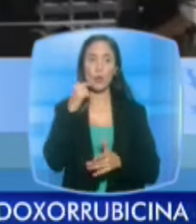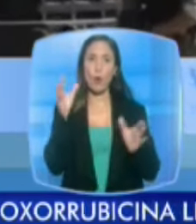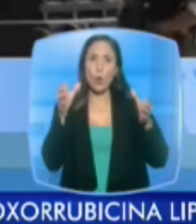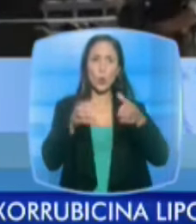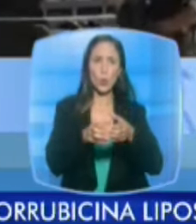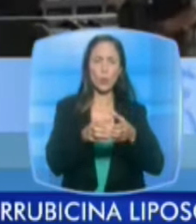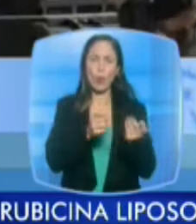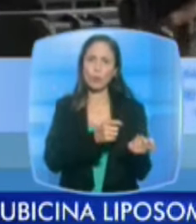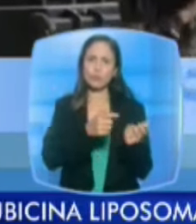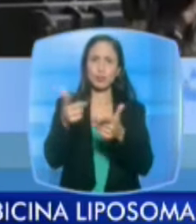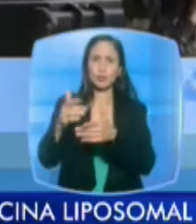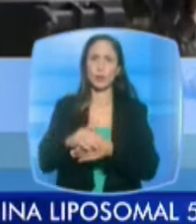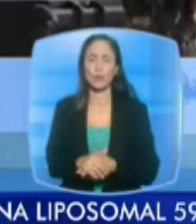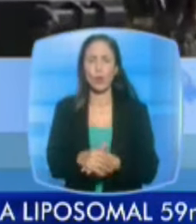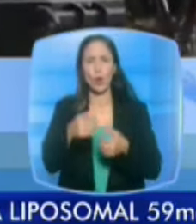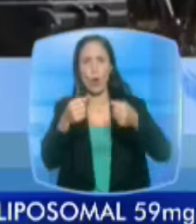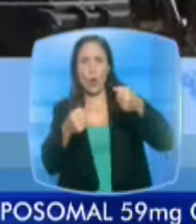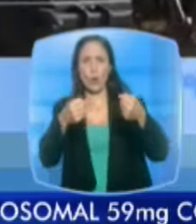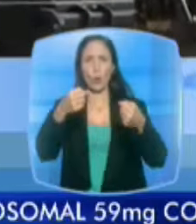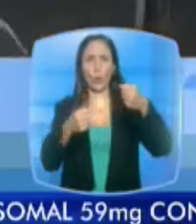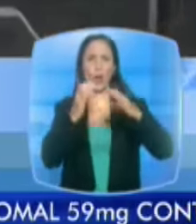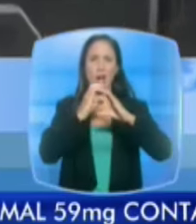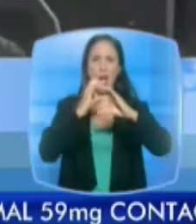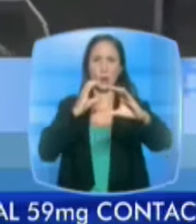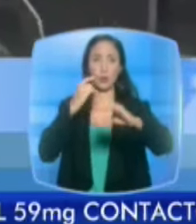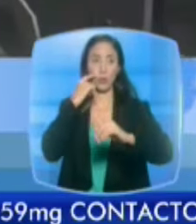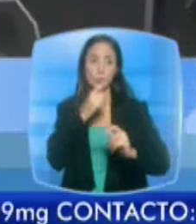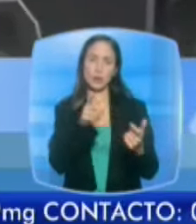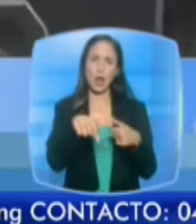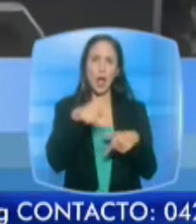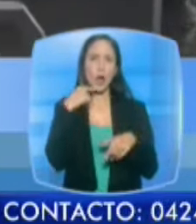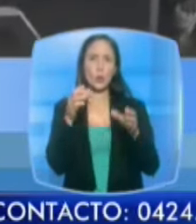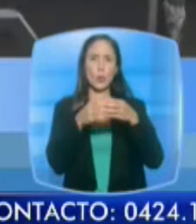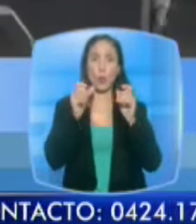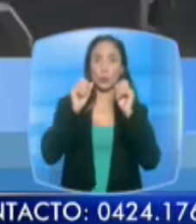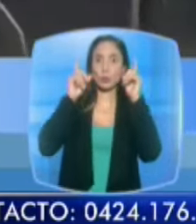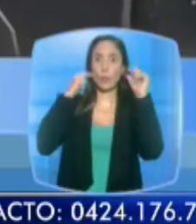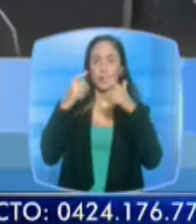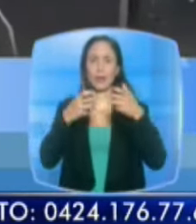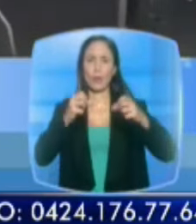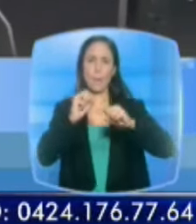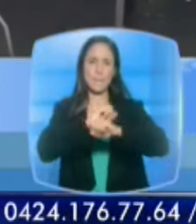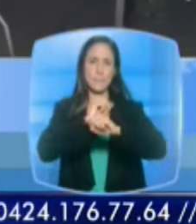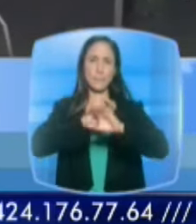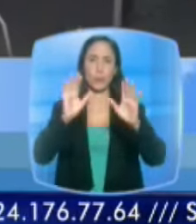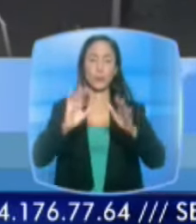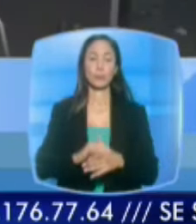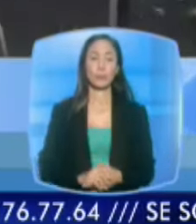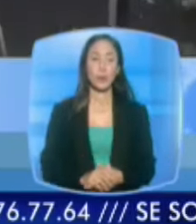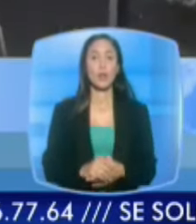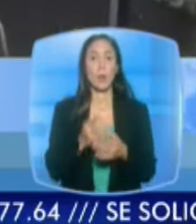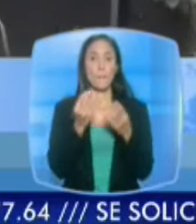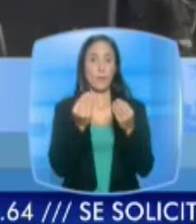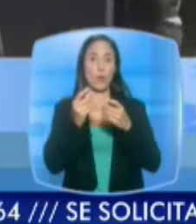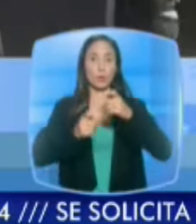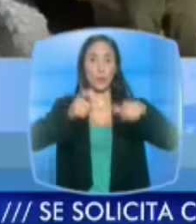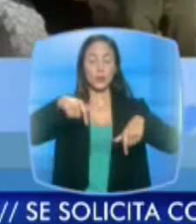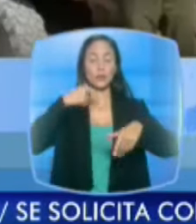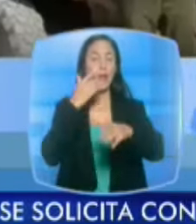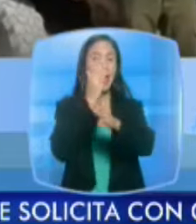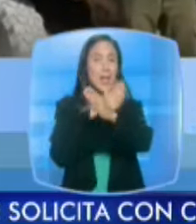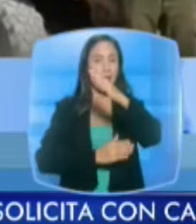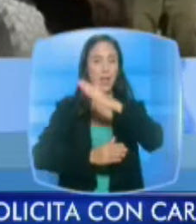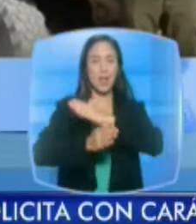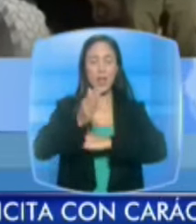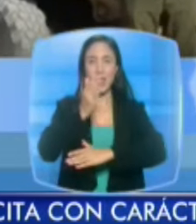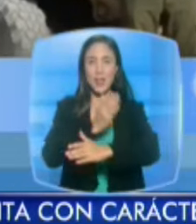efectivos se trasladaban en autobús cuando fueron sorprendidos por los yihadistas. Señaló que varias personas resultaron